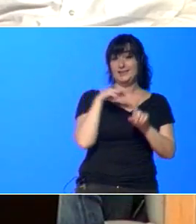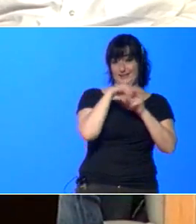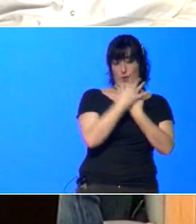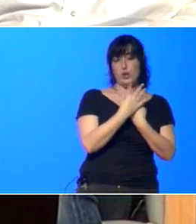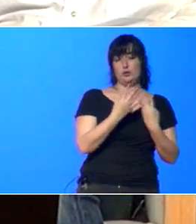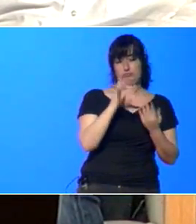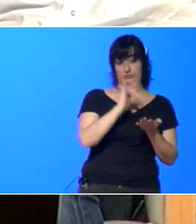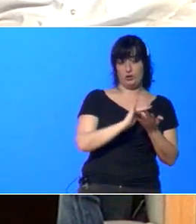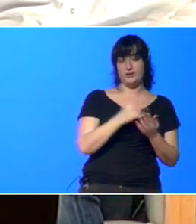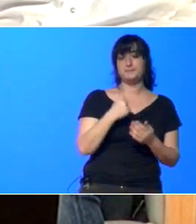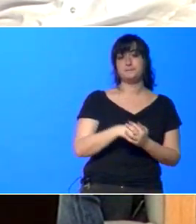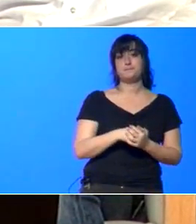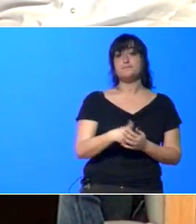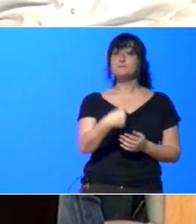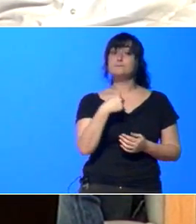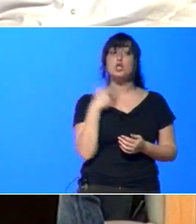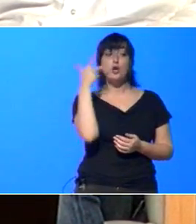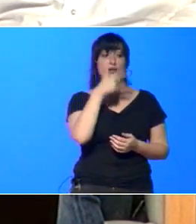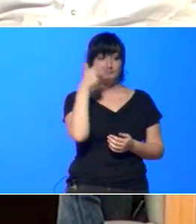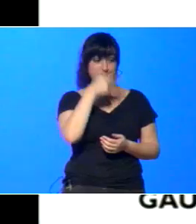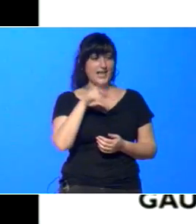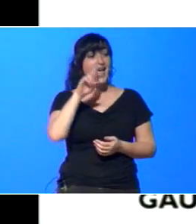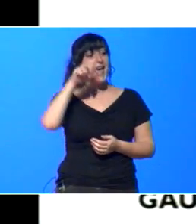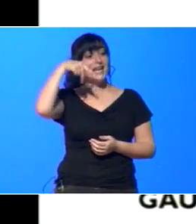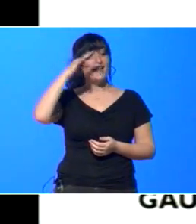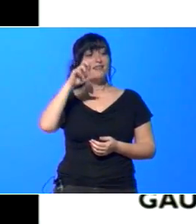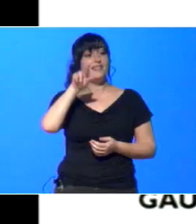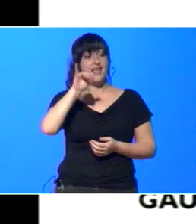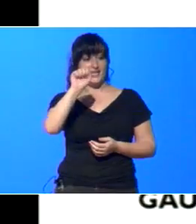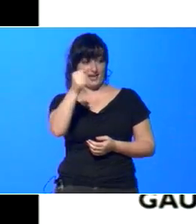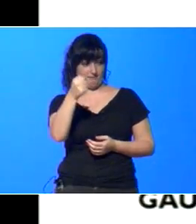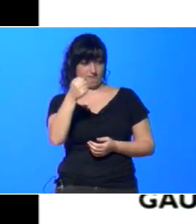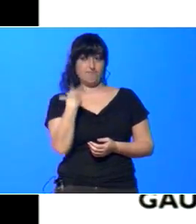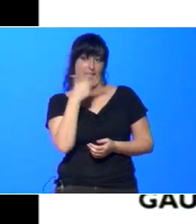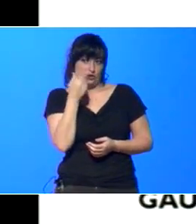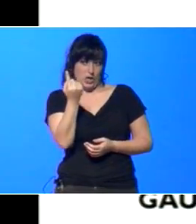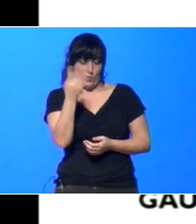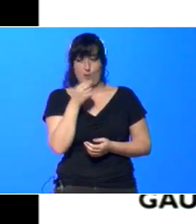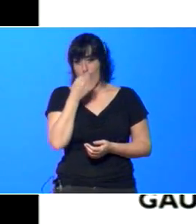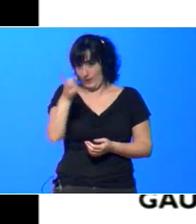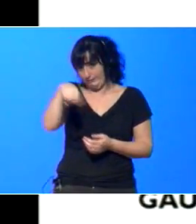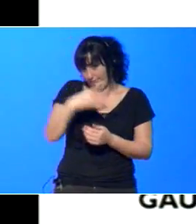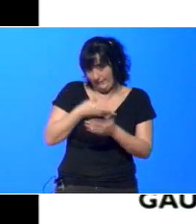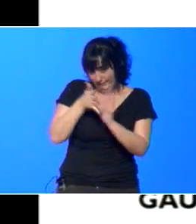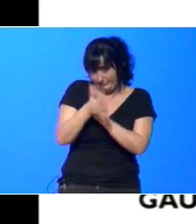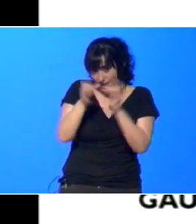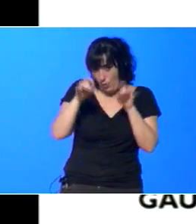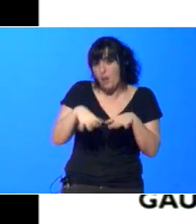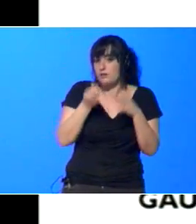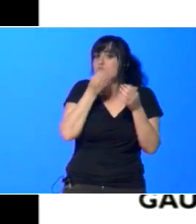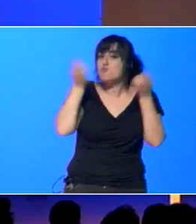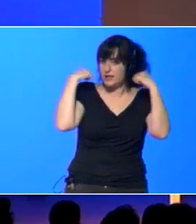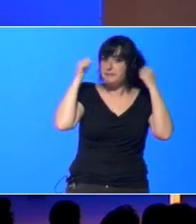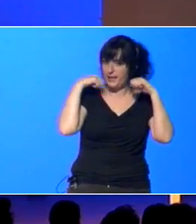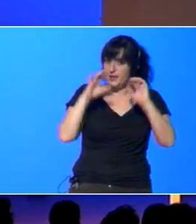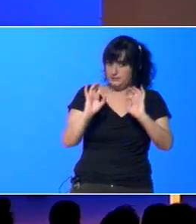a la Ikastola Bizarain de Rentería, porque como habéis hablado hay maravillosas buenas prácticas, pero me quiero centrar una para